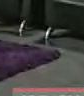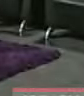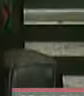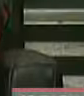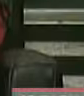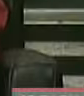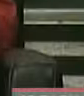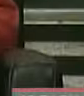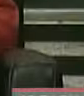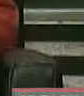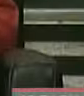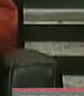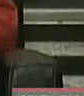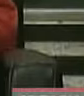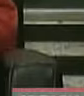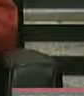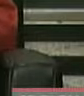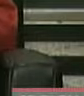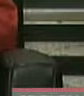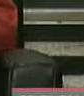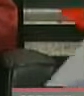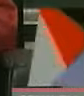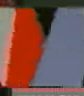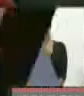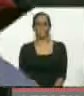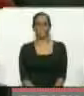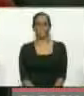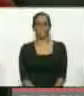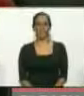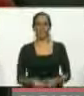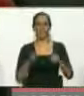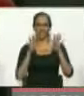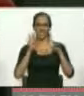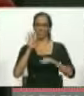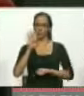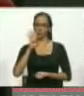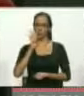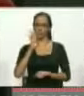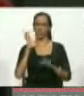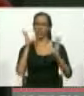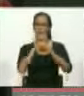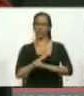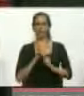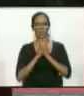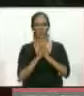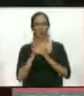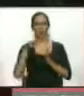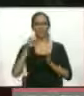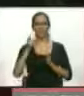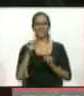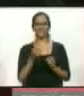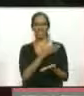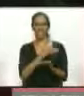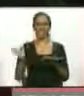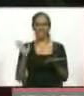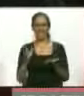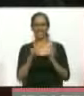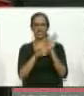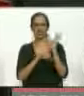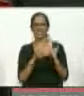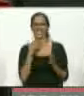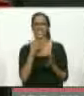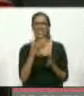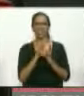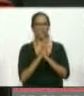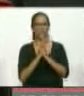10 54 de la noche 10 y 54 a la noche por favor ugás si me quieres sacar de este programa grita